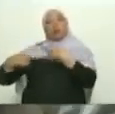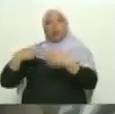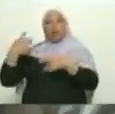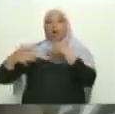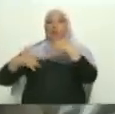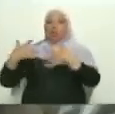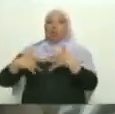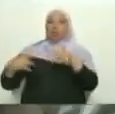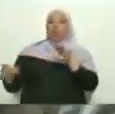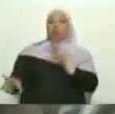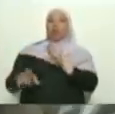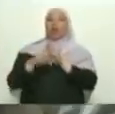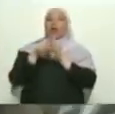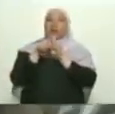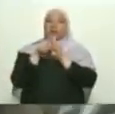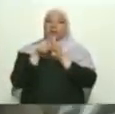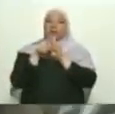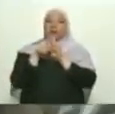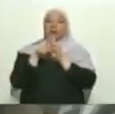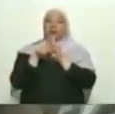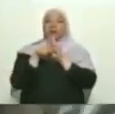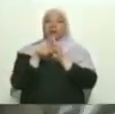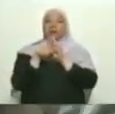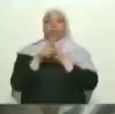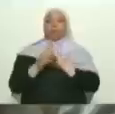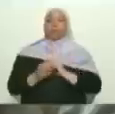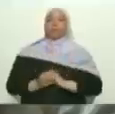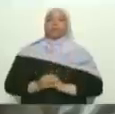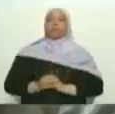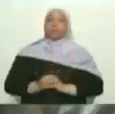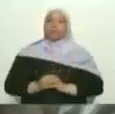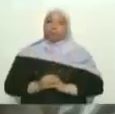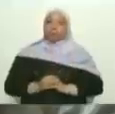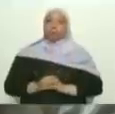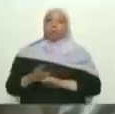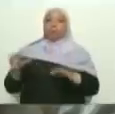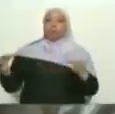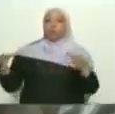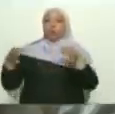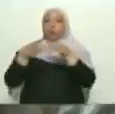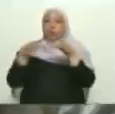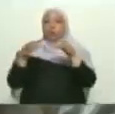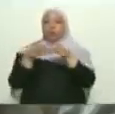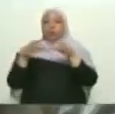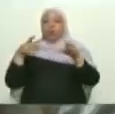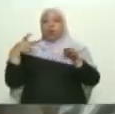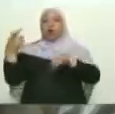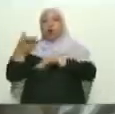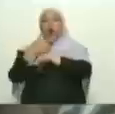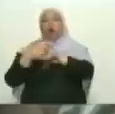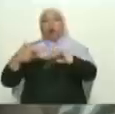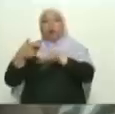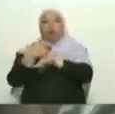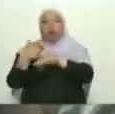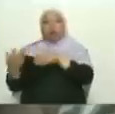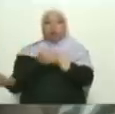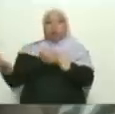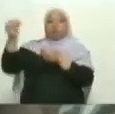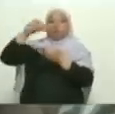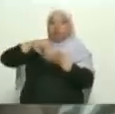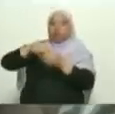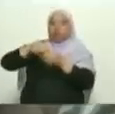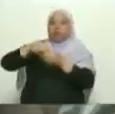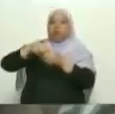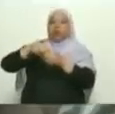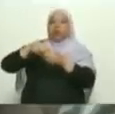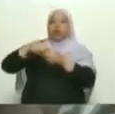actividades ilegales del autodenominado banda Gobierno Interino, se recabó